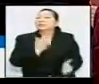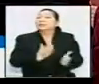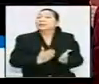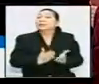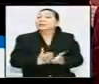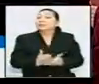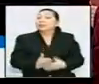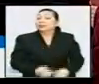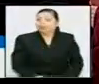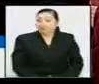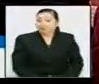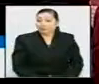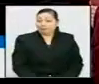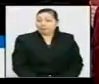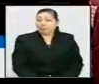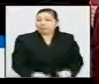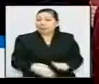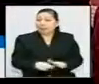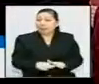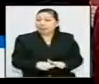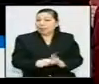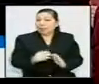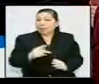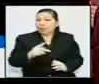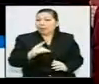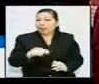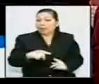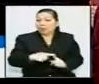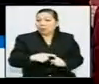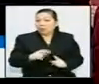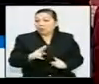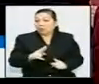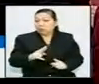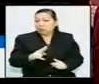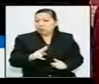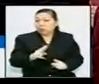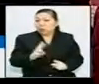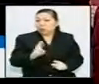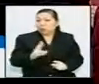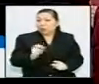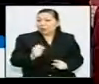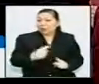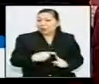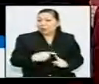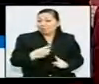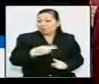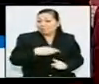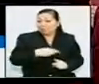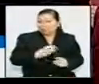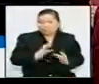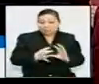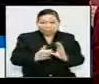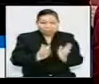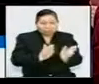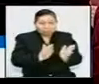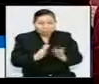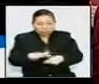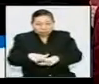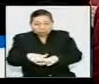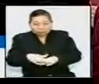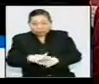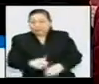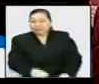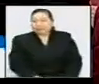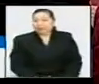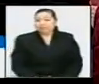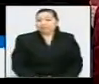medio dentro de Contruguasi, la hermana del ex premier. O sea, todo concadena. Y en ese